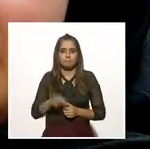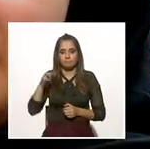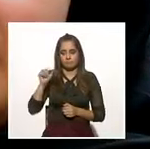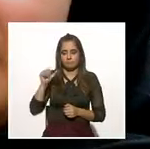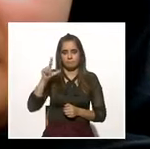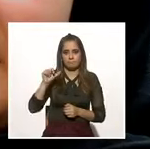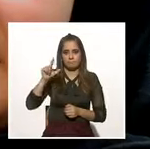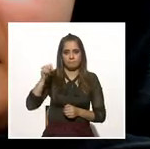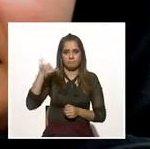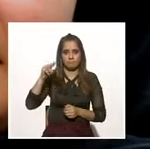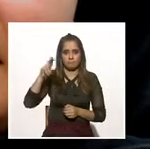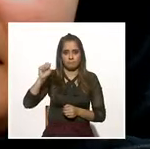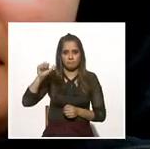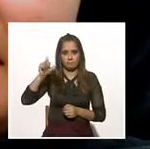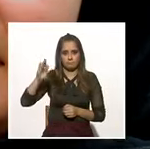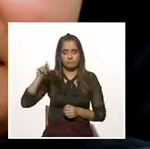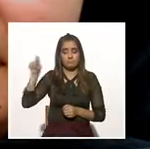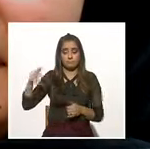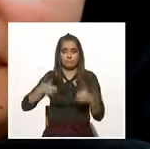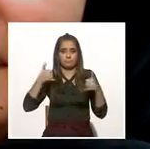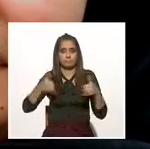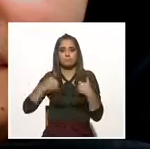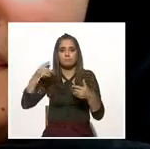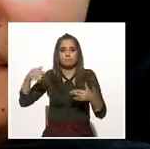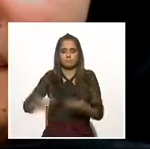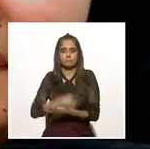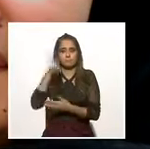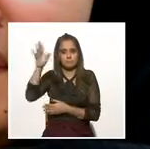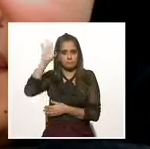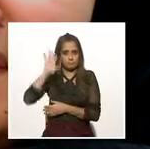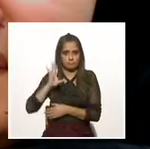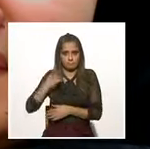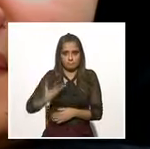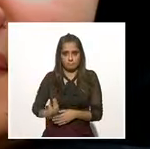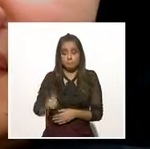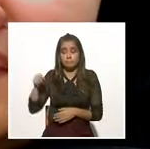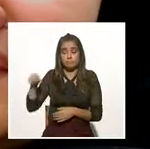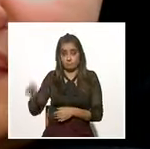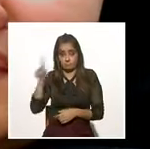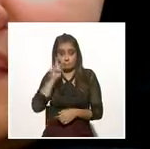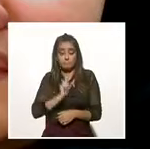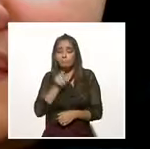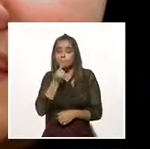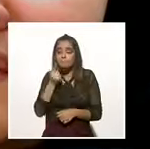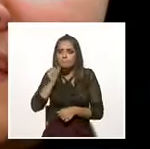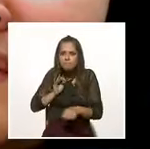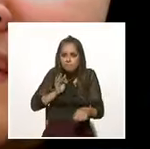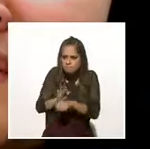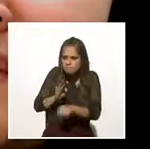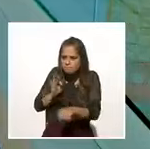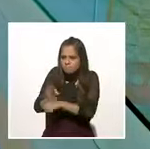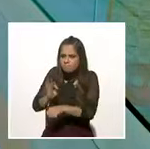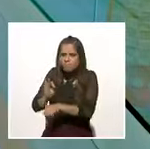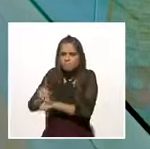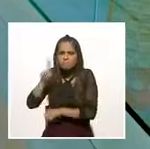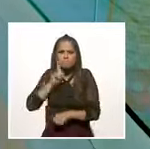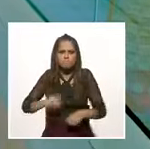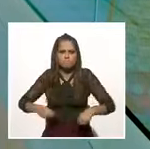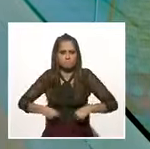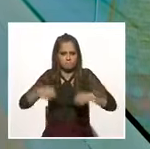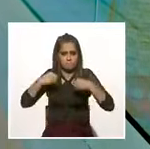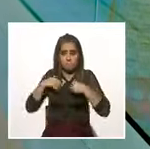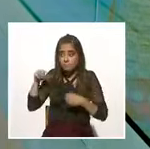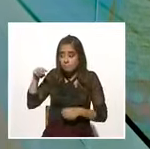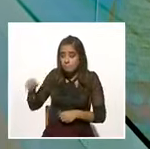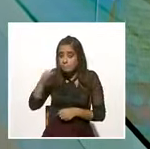Malala Yousafzai es una joven pakistaní conocida por ser una gran defensora de los derechos de la mujer. Con solo